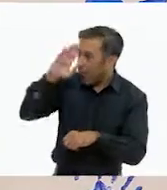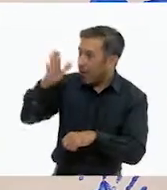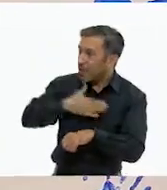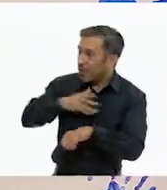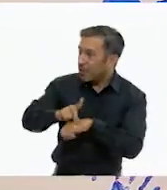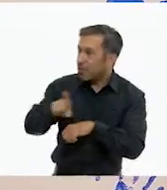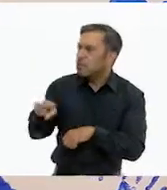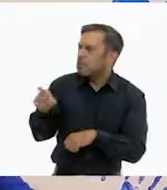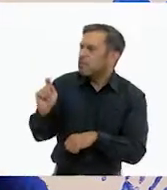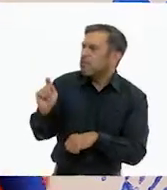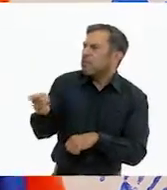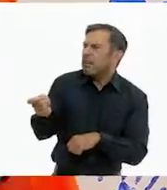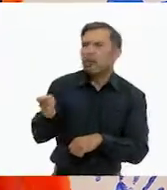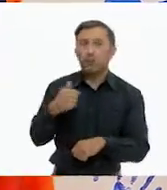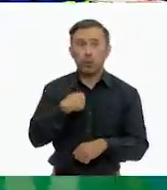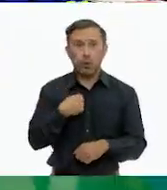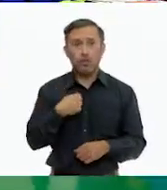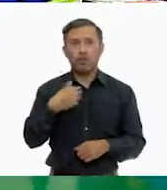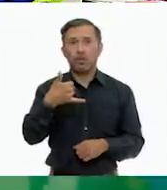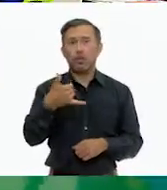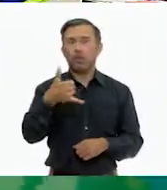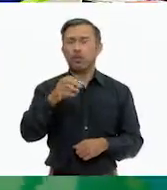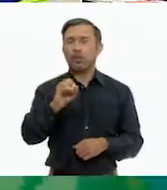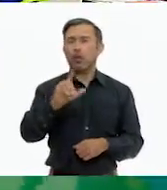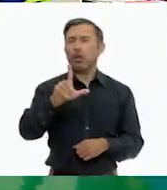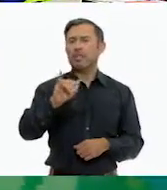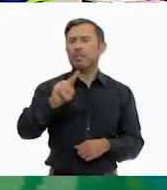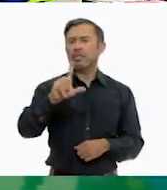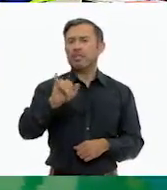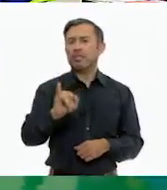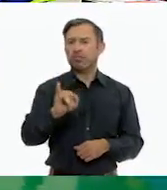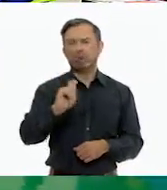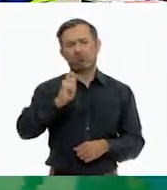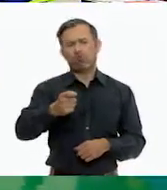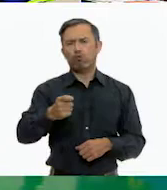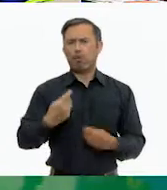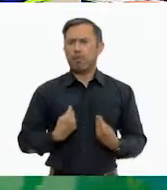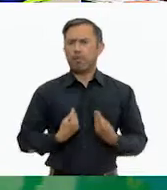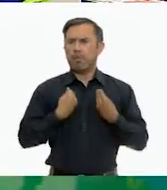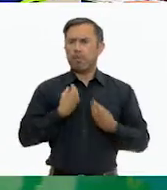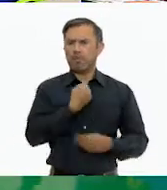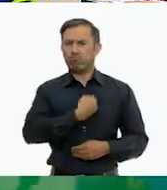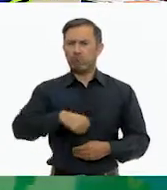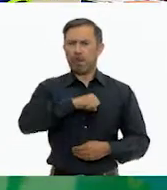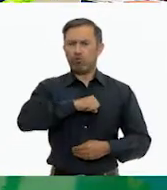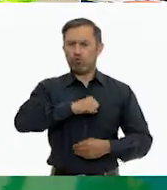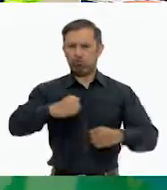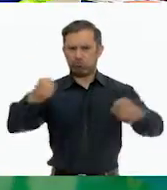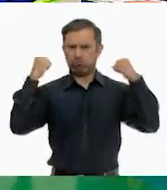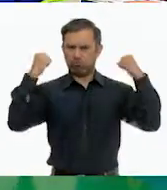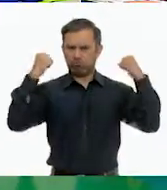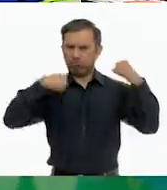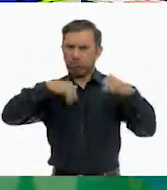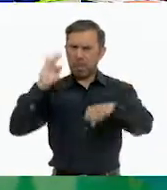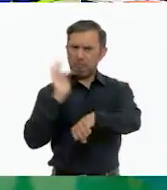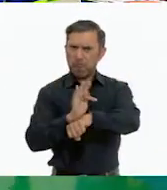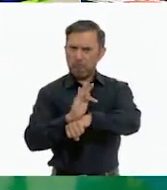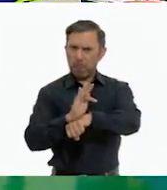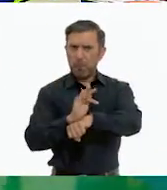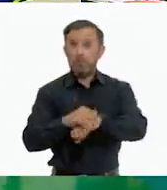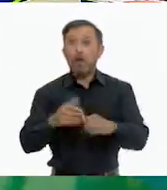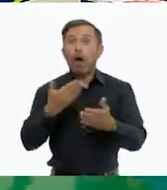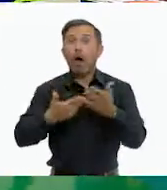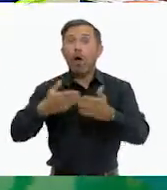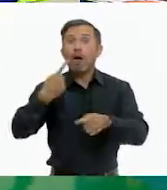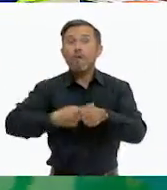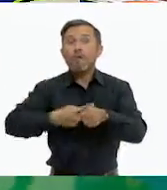Yolisky. Soy la defensora de la vida saludable. En medio de una pandemia, he